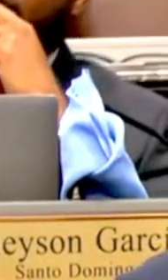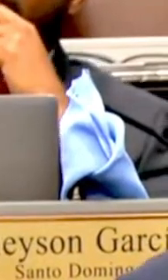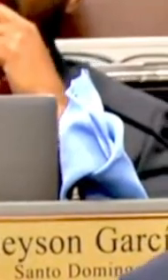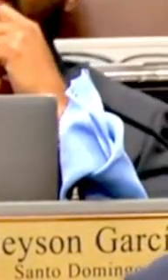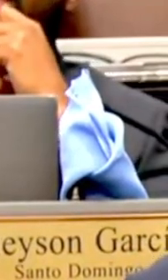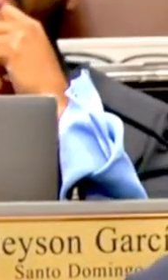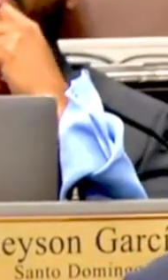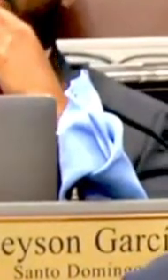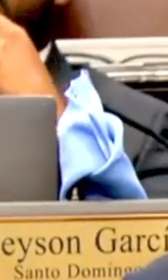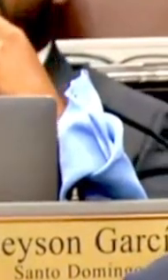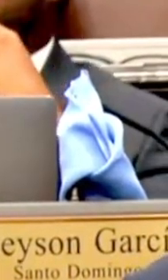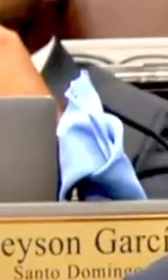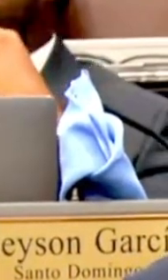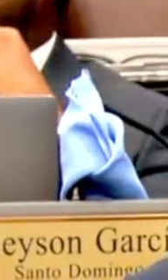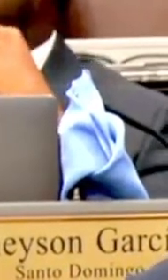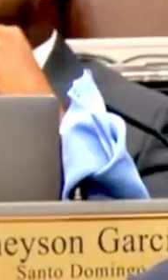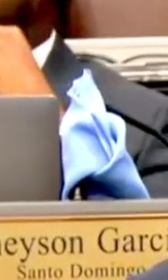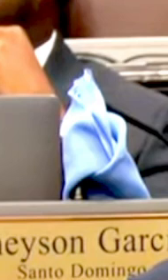consumidores